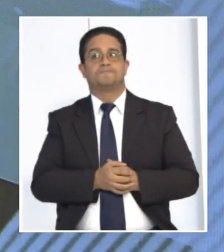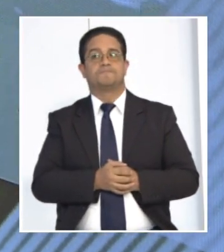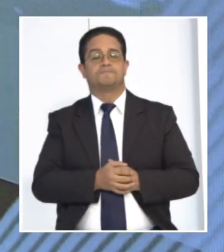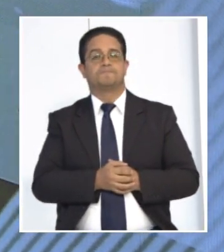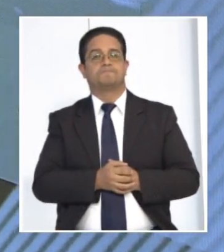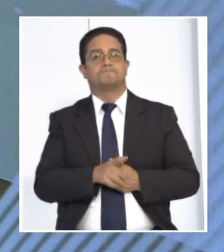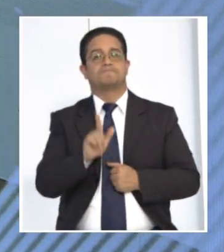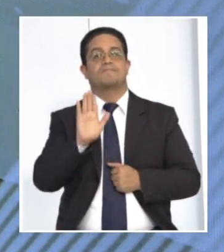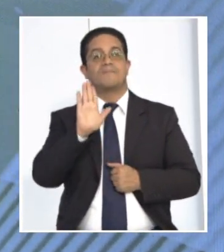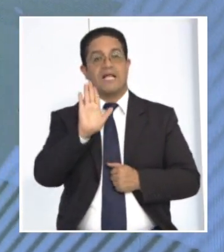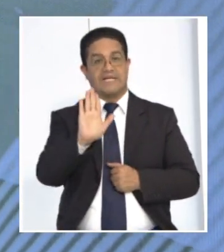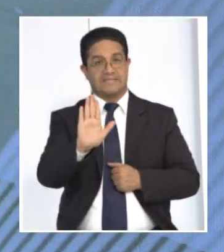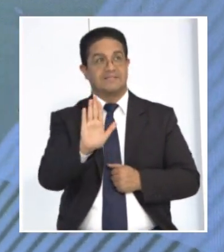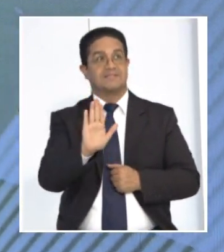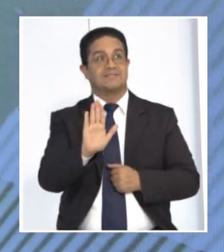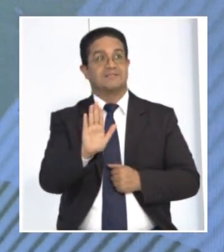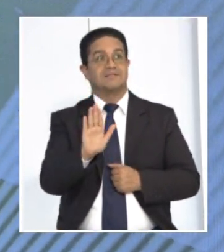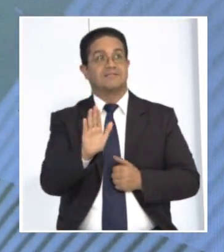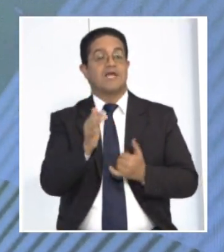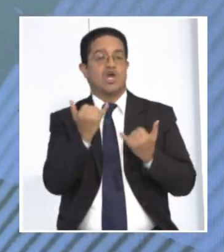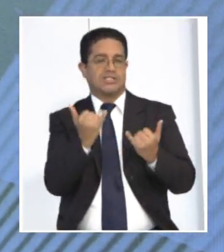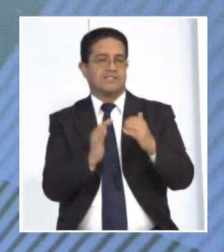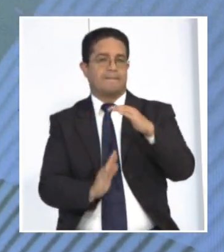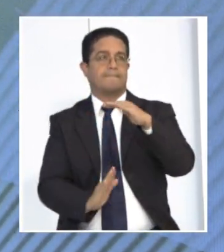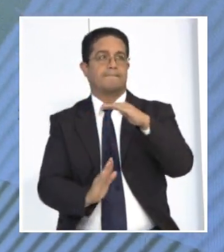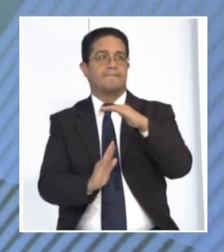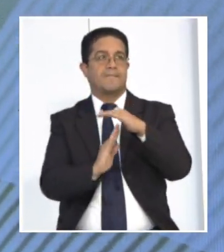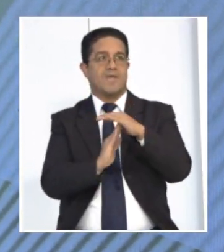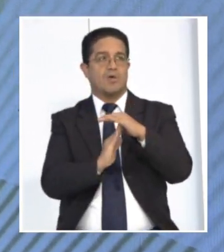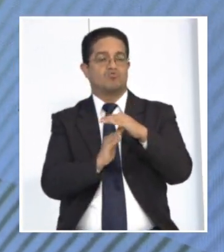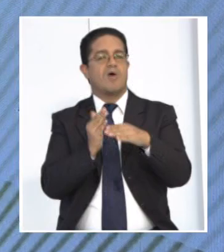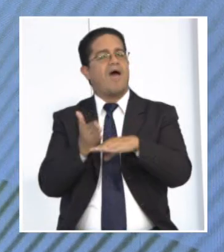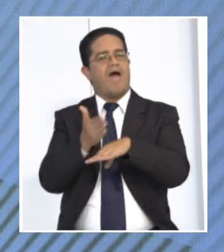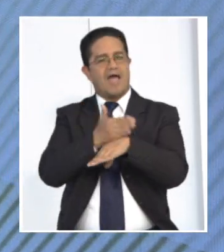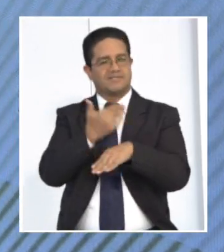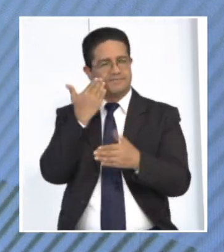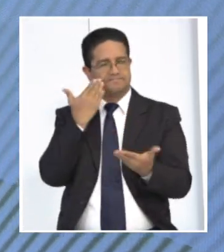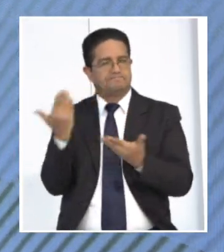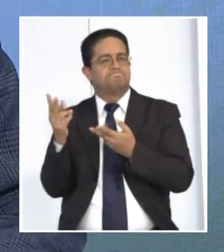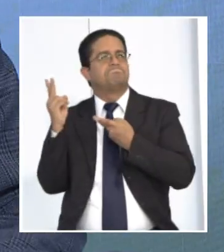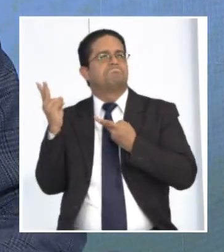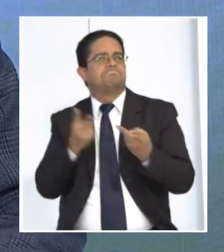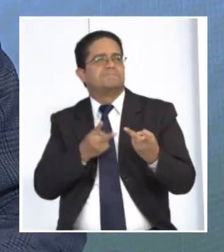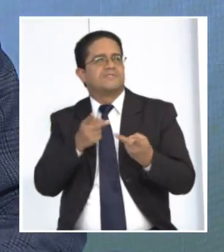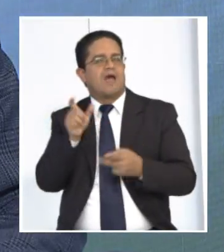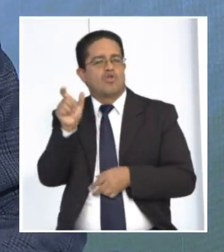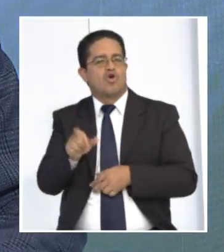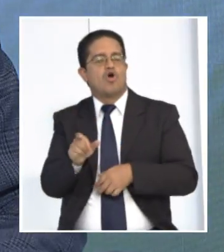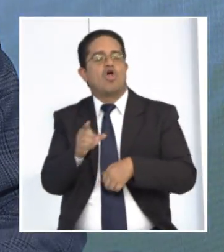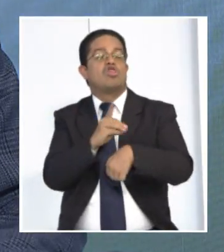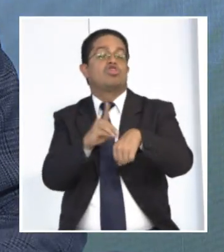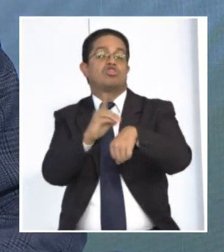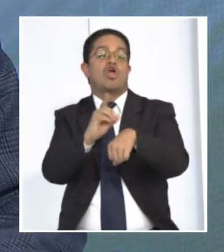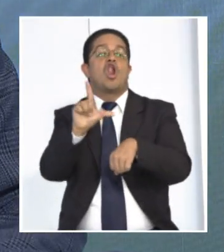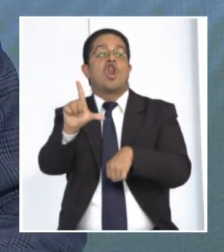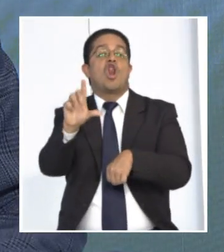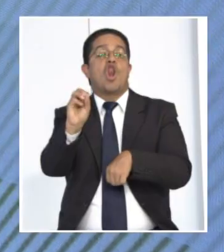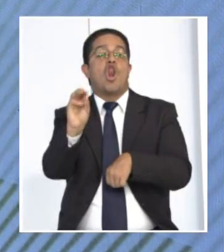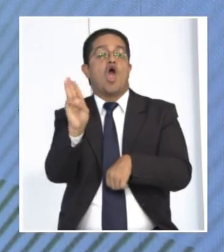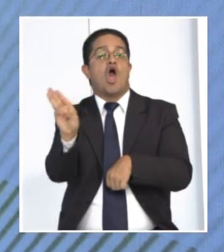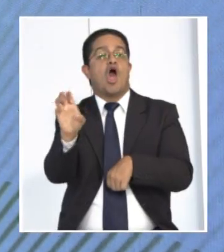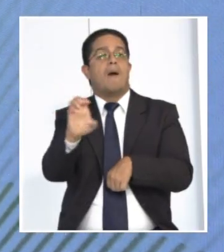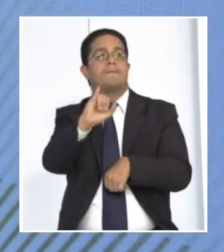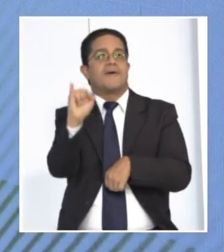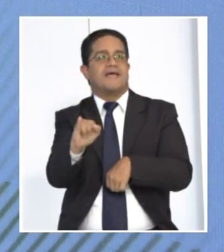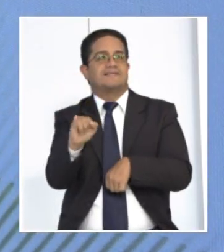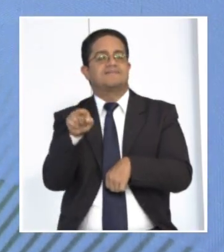De esta manera, vamos a, antes de irnos a la pausa, a presentar a nuestro invitado. Se trata del doctor Gustavo López. Él nos va a estar acompañando al regreso.